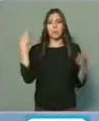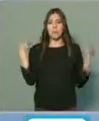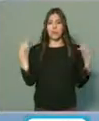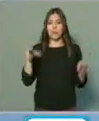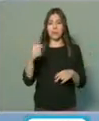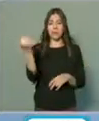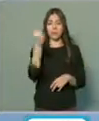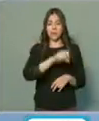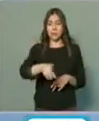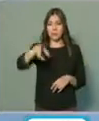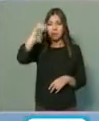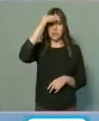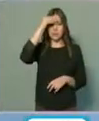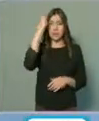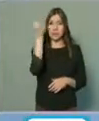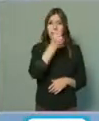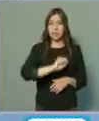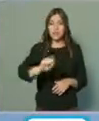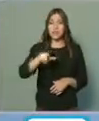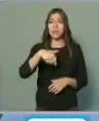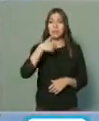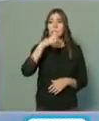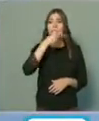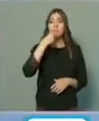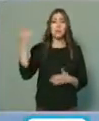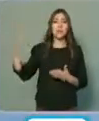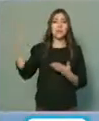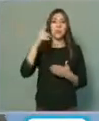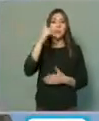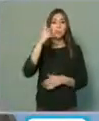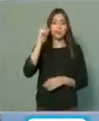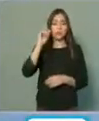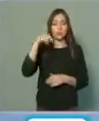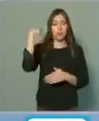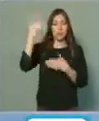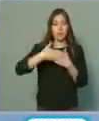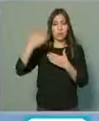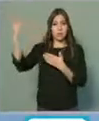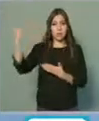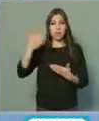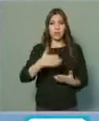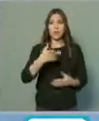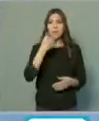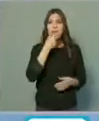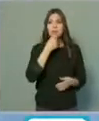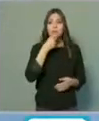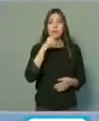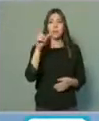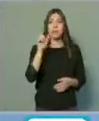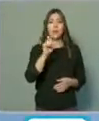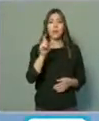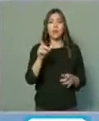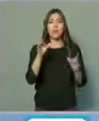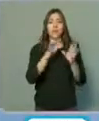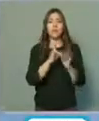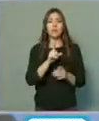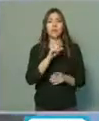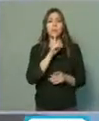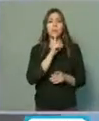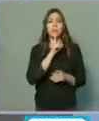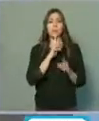cognitivo, yo aprendí de él el coach cognitivo, ya lo quiero ver, ya llegan unas semanas, porque es una persona que a través del